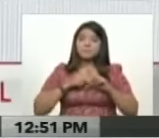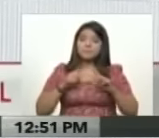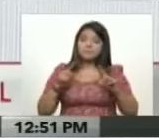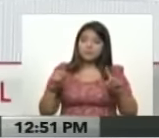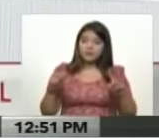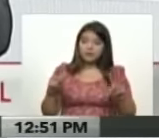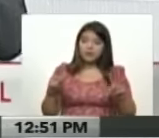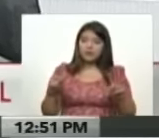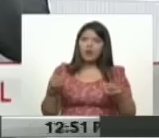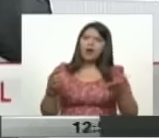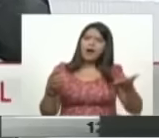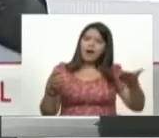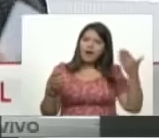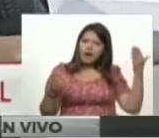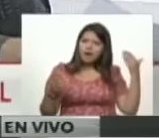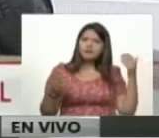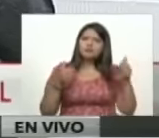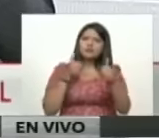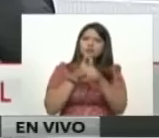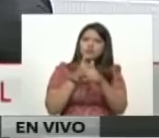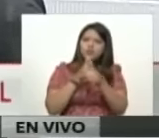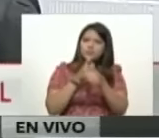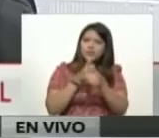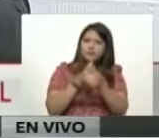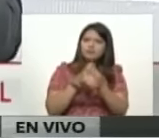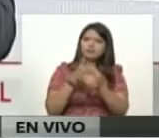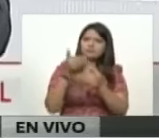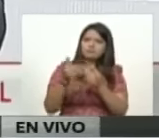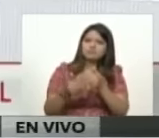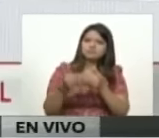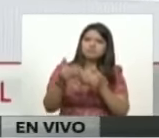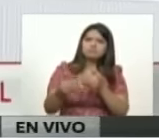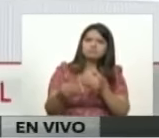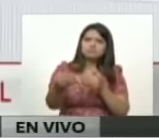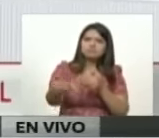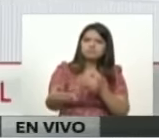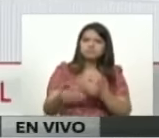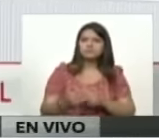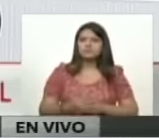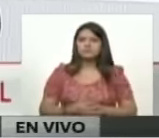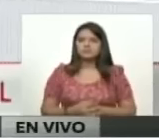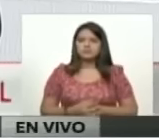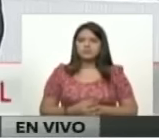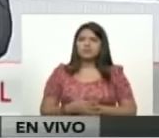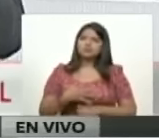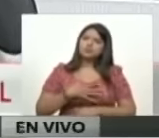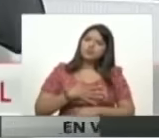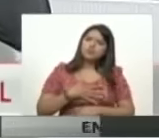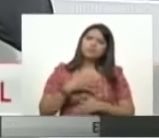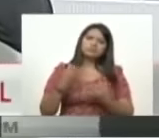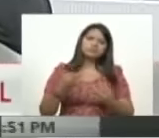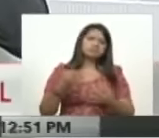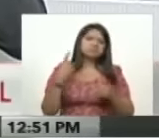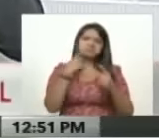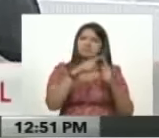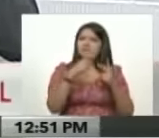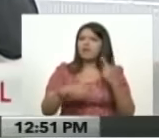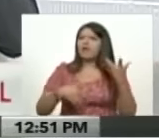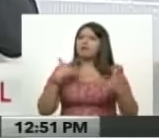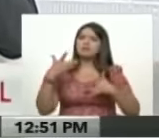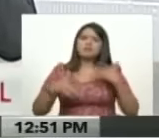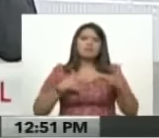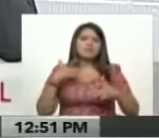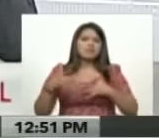sido suplente casi todos los periodos que realmente me dedicaba a las actividades